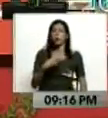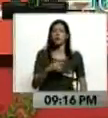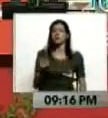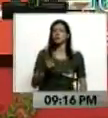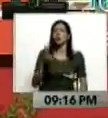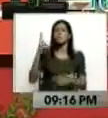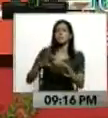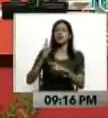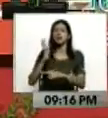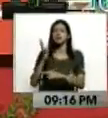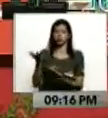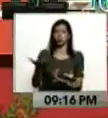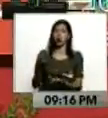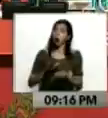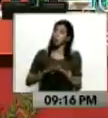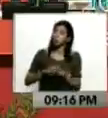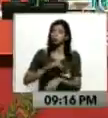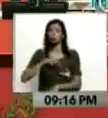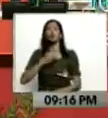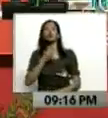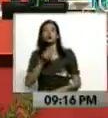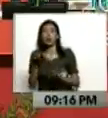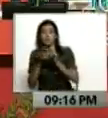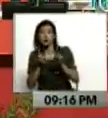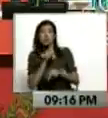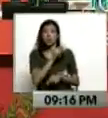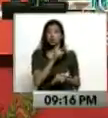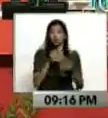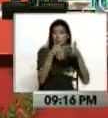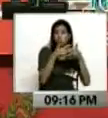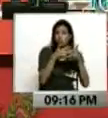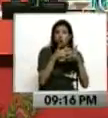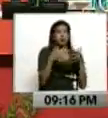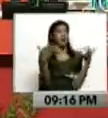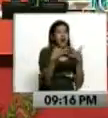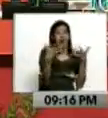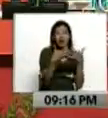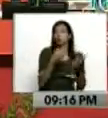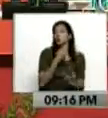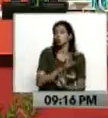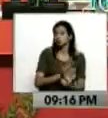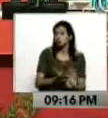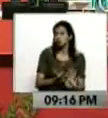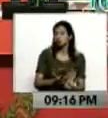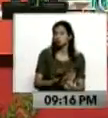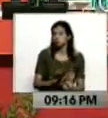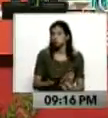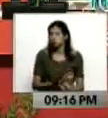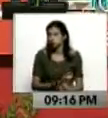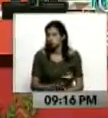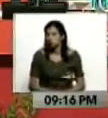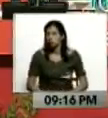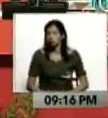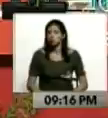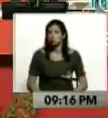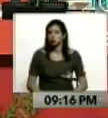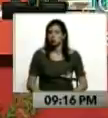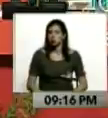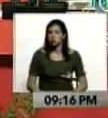una amenaza porque nosotros queremos la paz ellos quieren la guerra por lo tanto Nosotros somos una amenaza contra los que quieren la